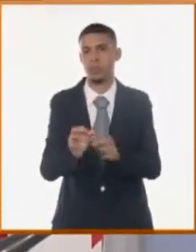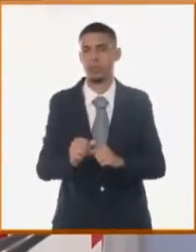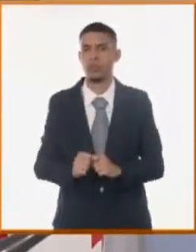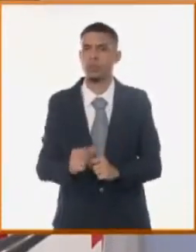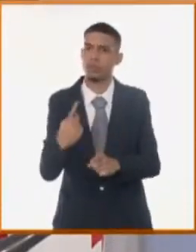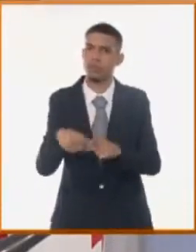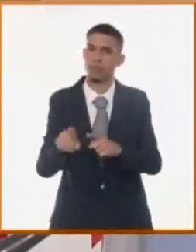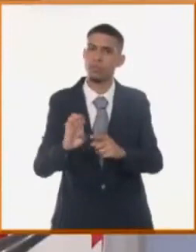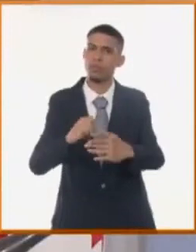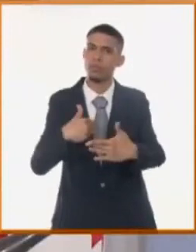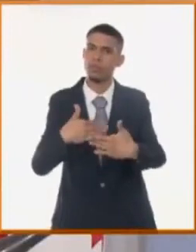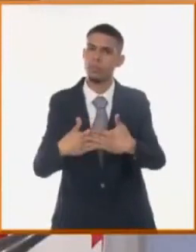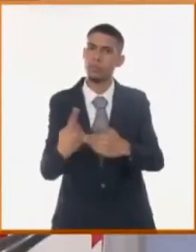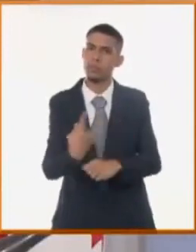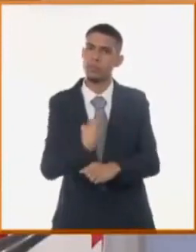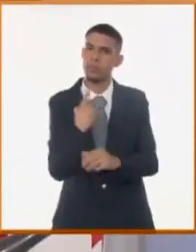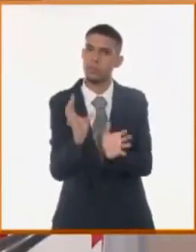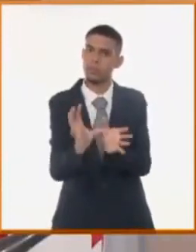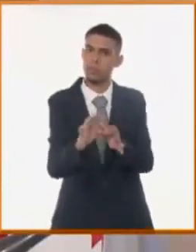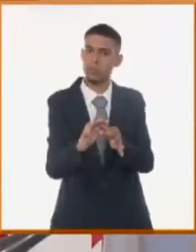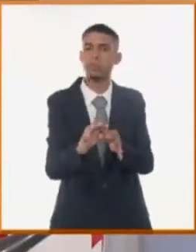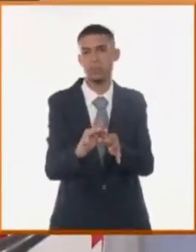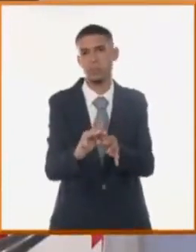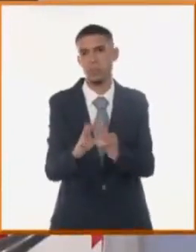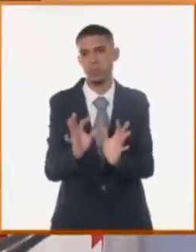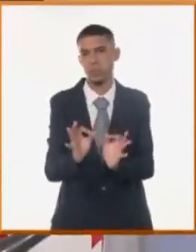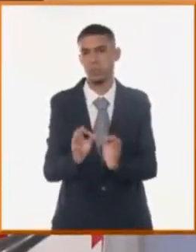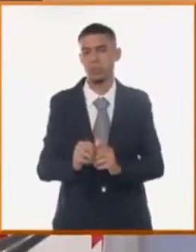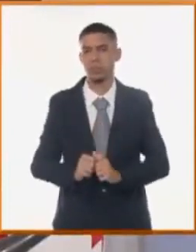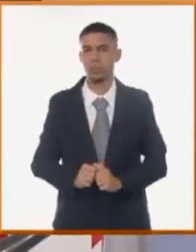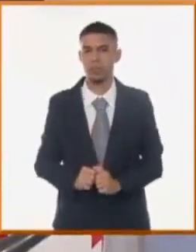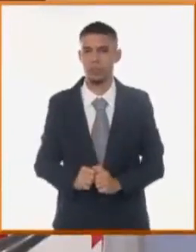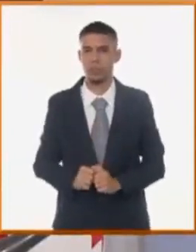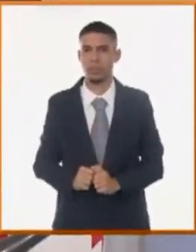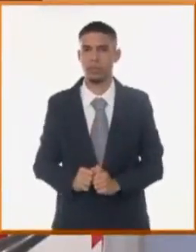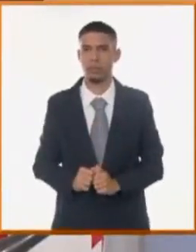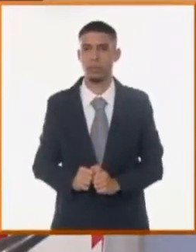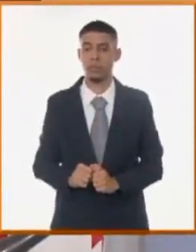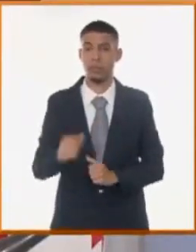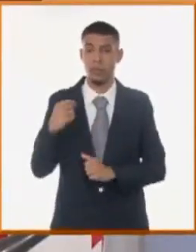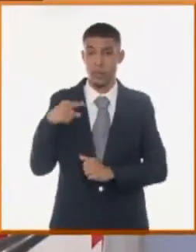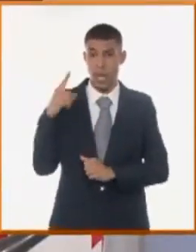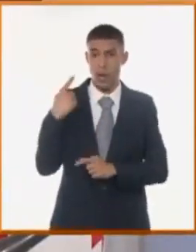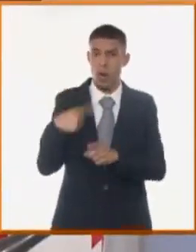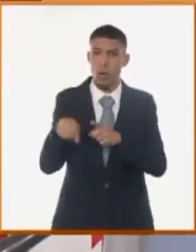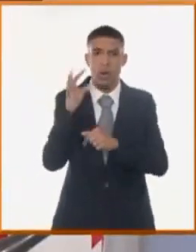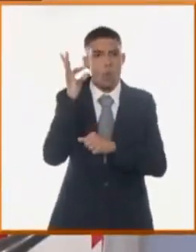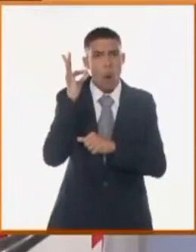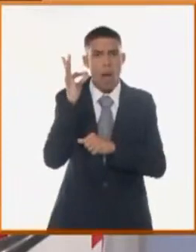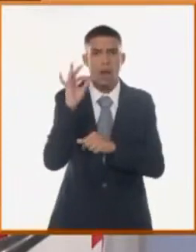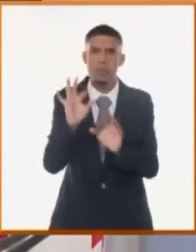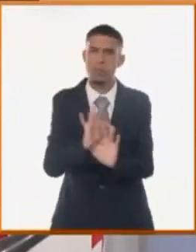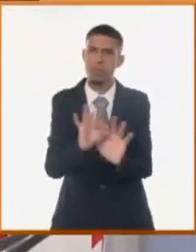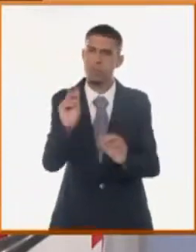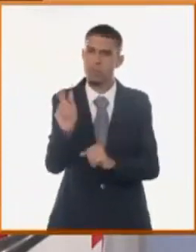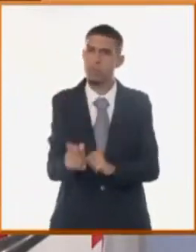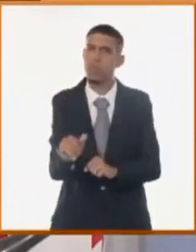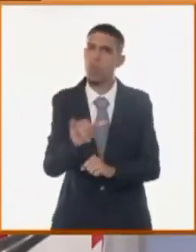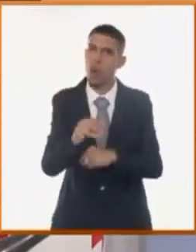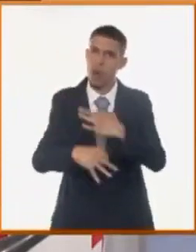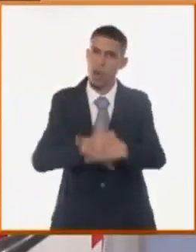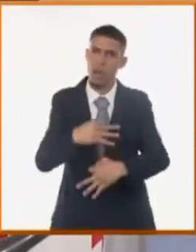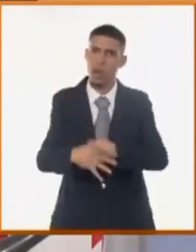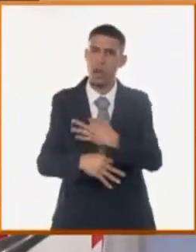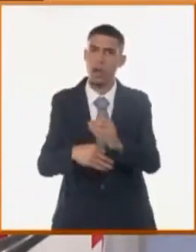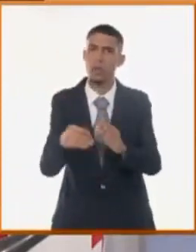proveedores, establecer también relaciones más robustas. Ayer Elizabeth mencionaba que hay un conjunto de